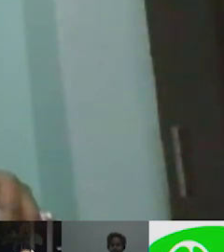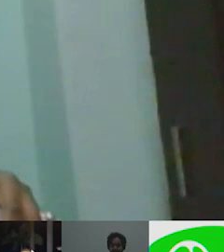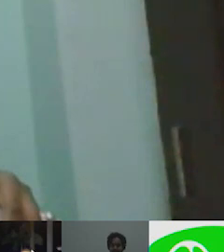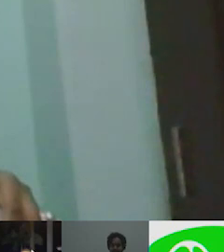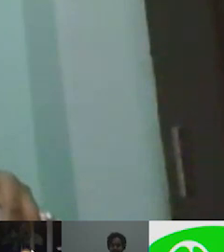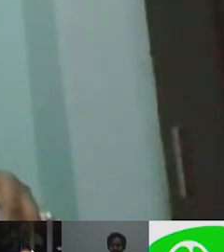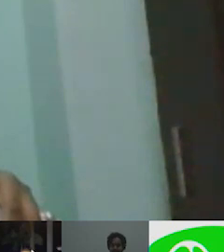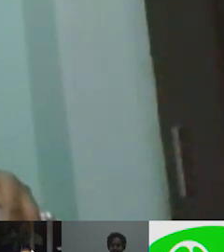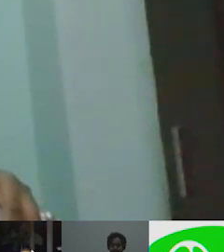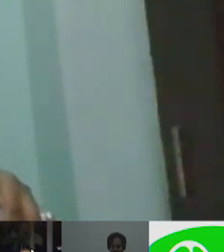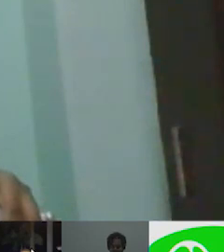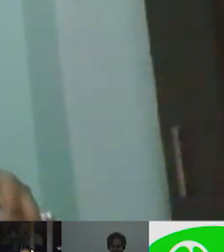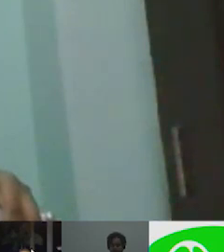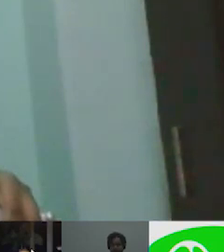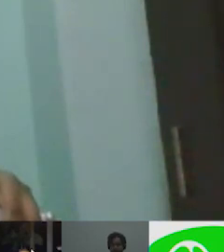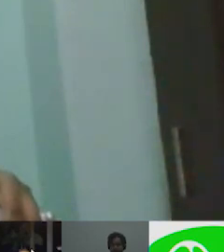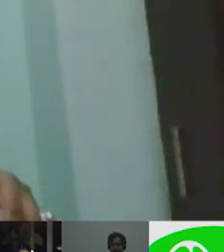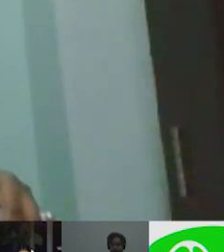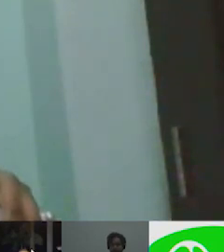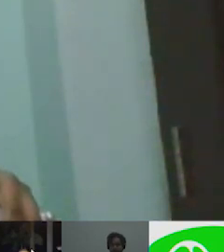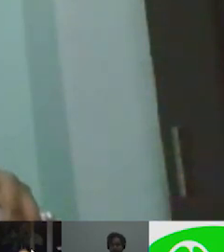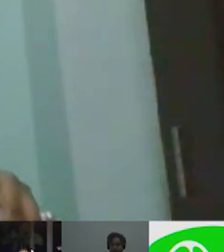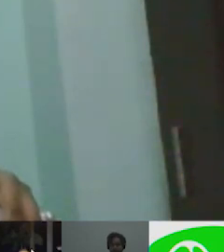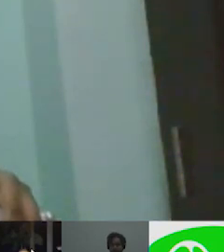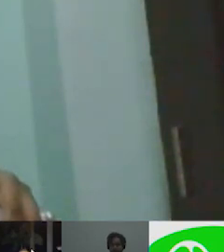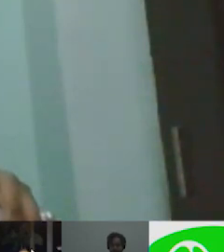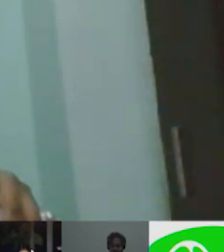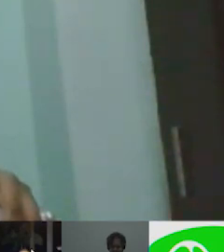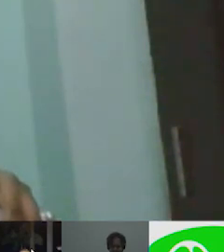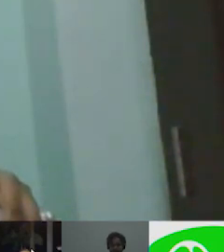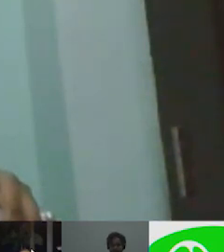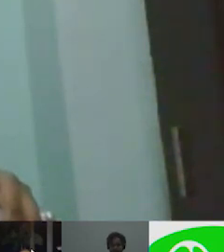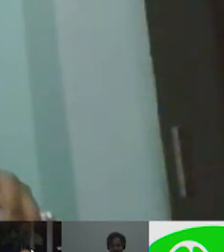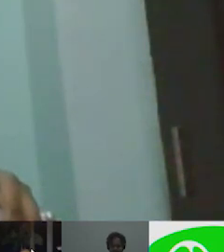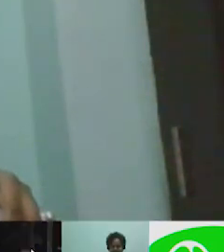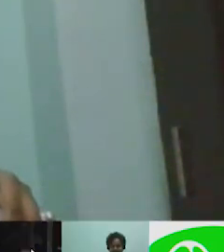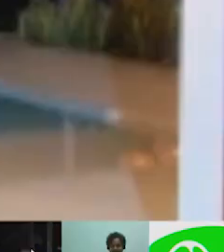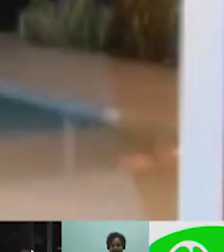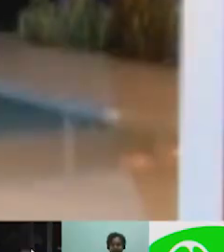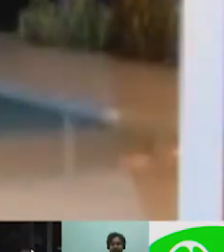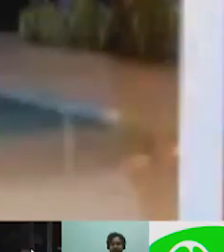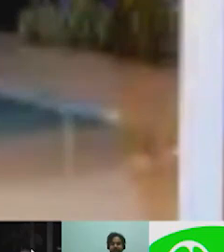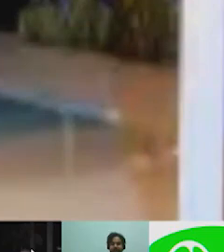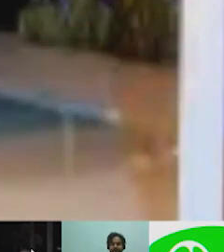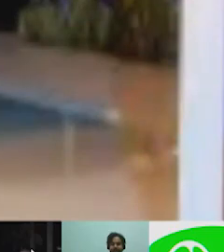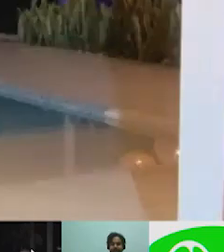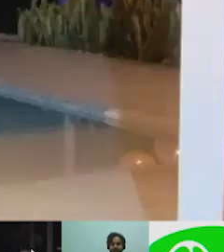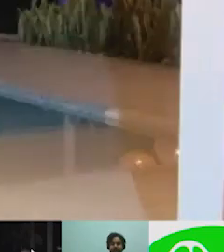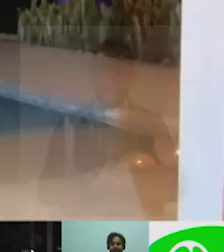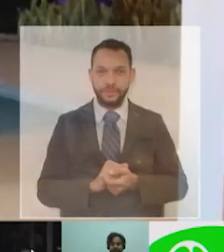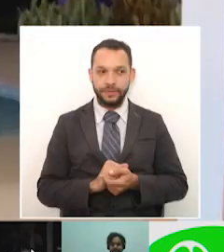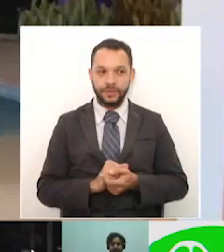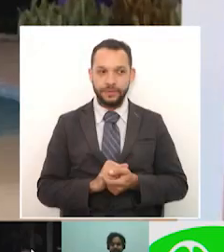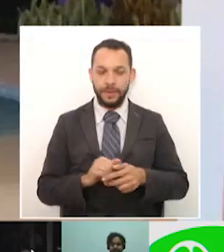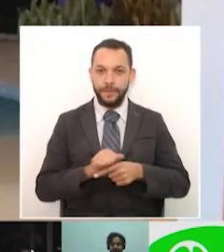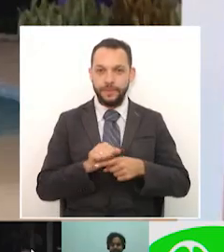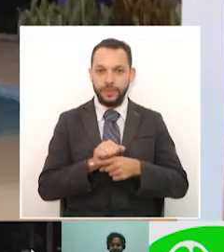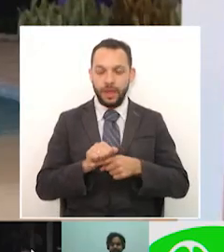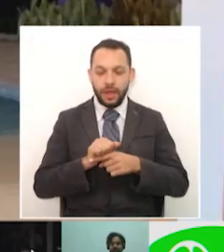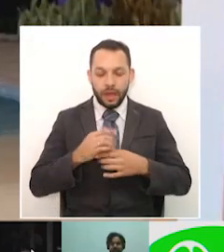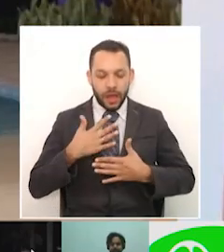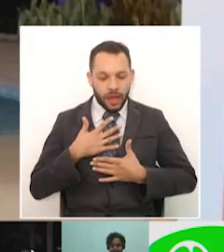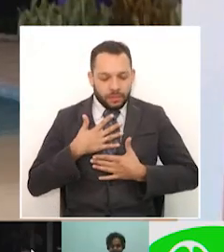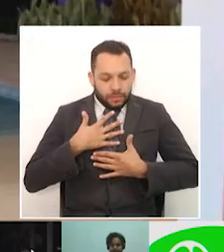for this practice, yes. que nos va a enseñar entonces un ejercicio de respiración